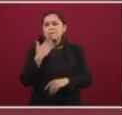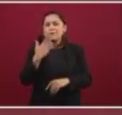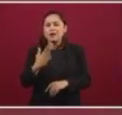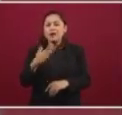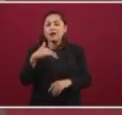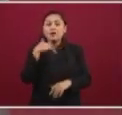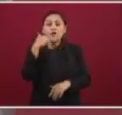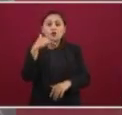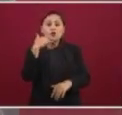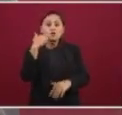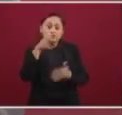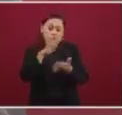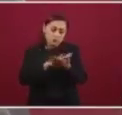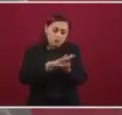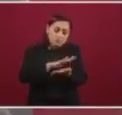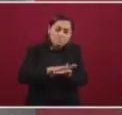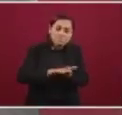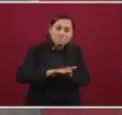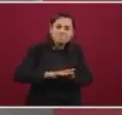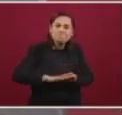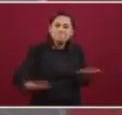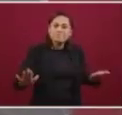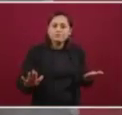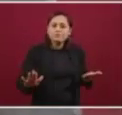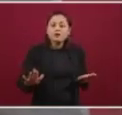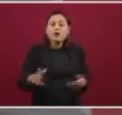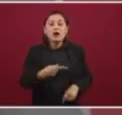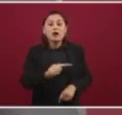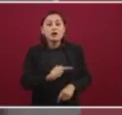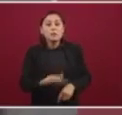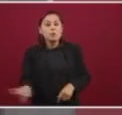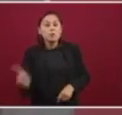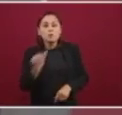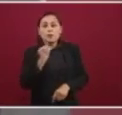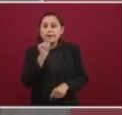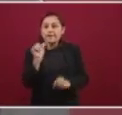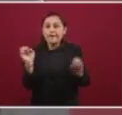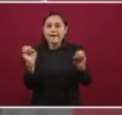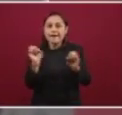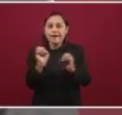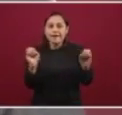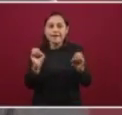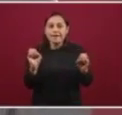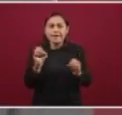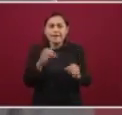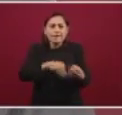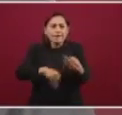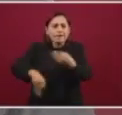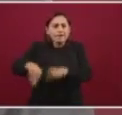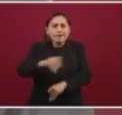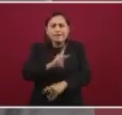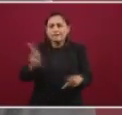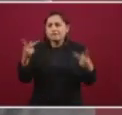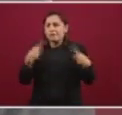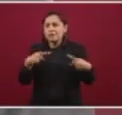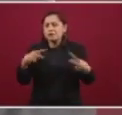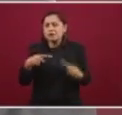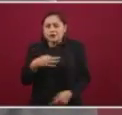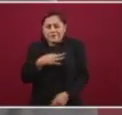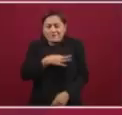pobreza, vamos a ser mucho, mucho más felices de lo que